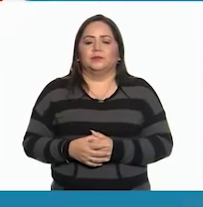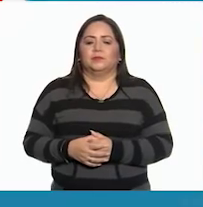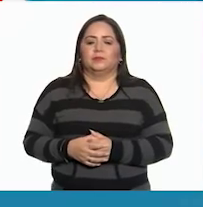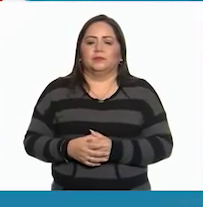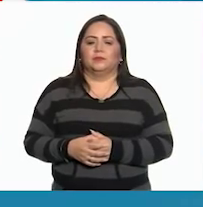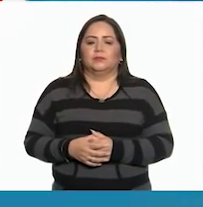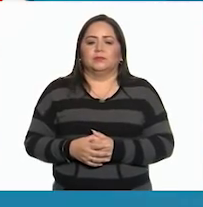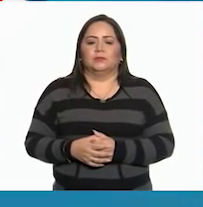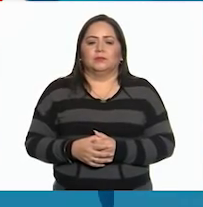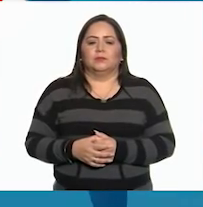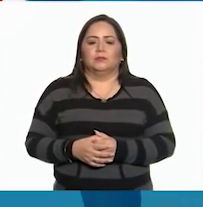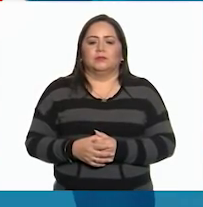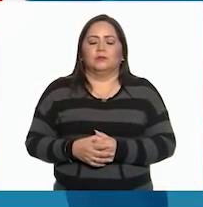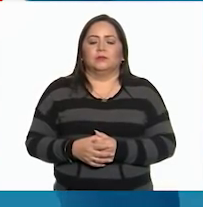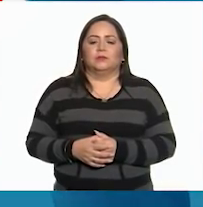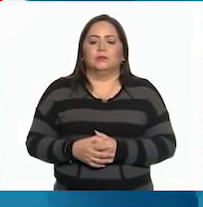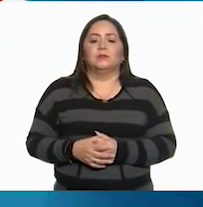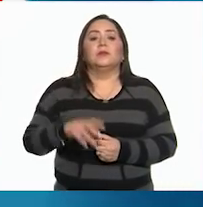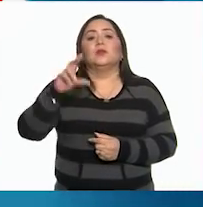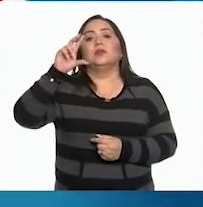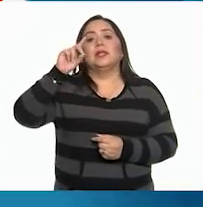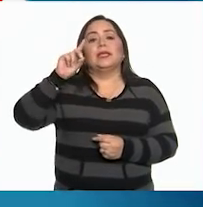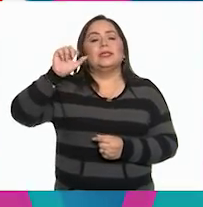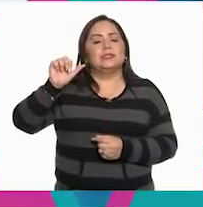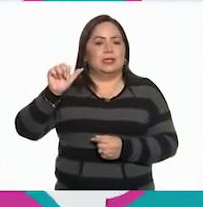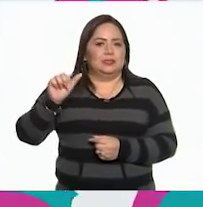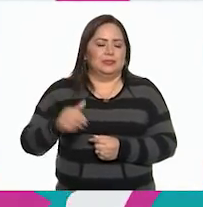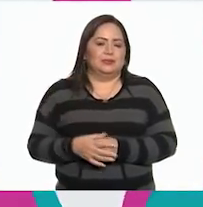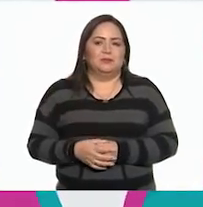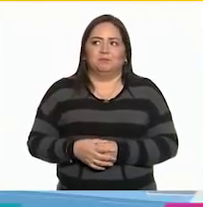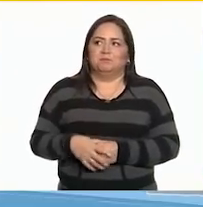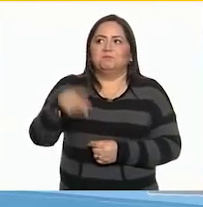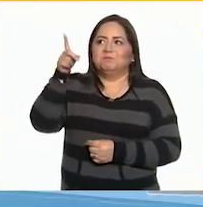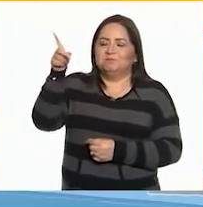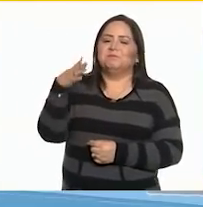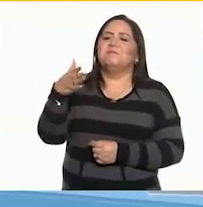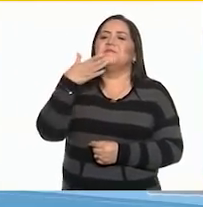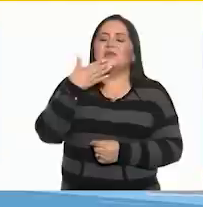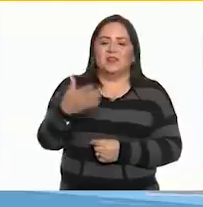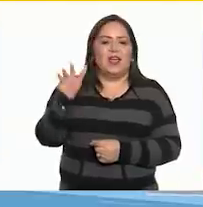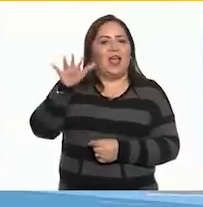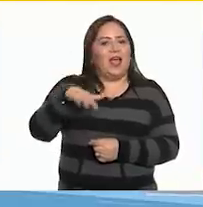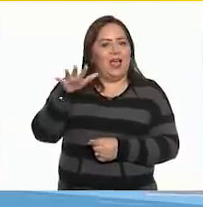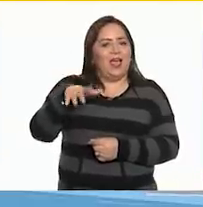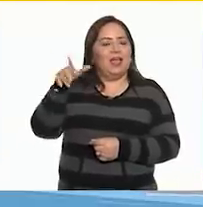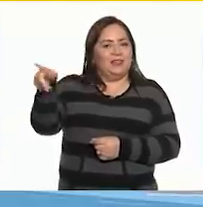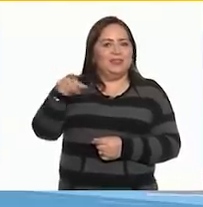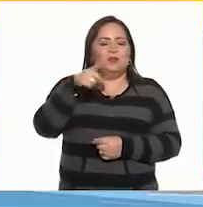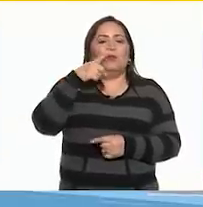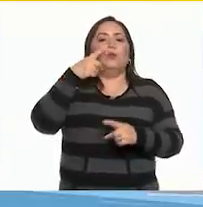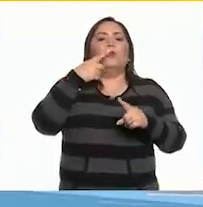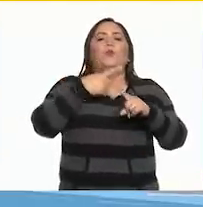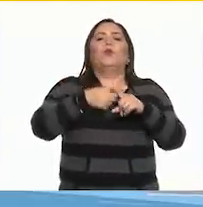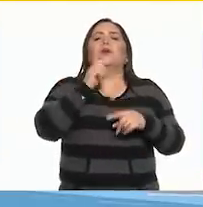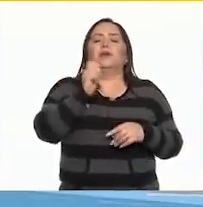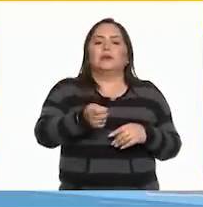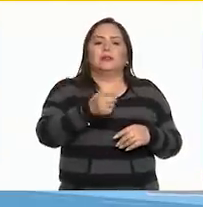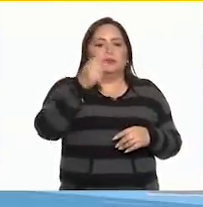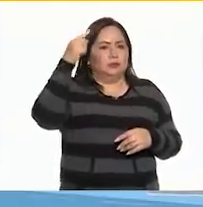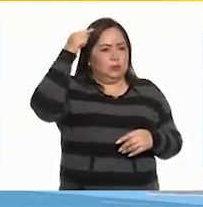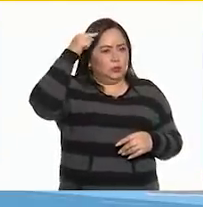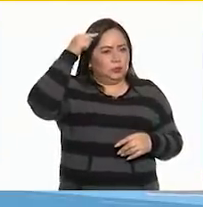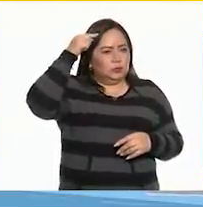último asiento le toca el número 36. ¡Perfecto! Lo que acabamos de hacer es poner en práctica